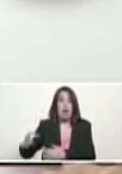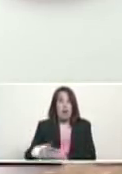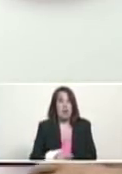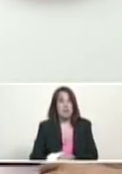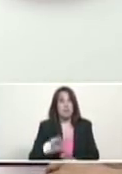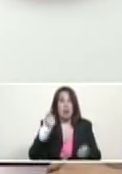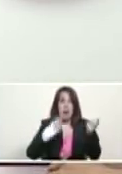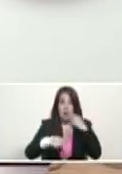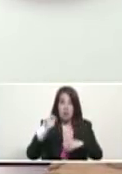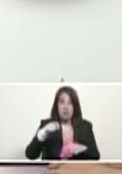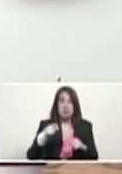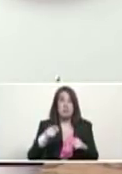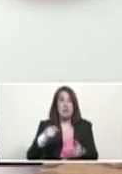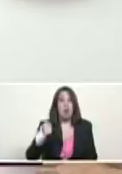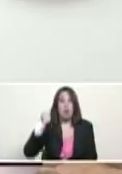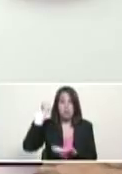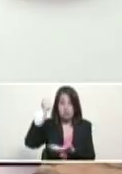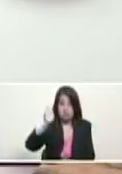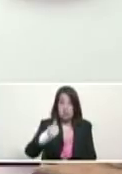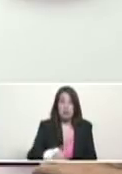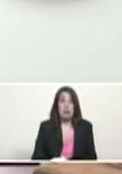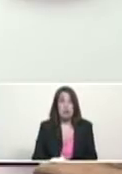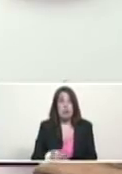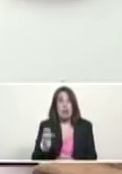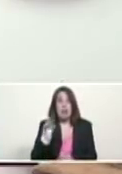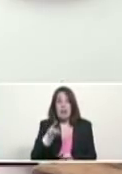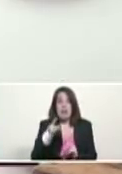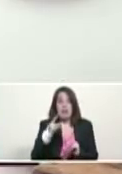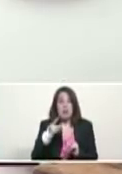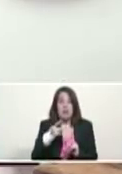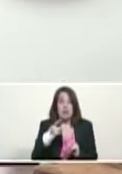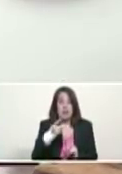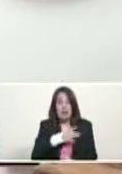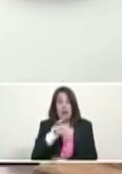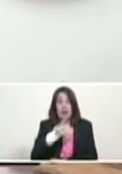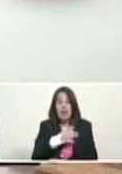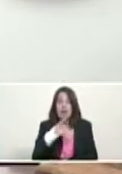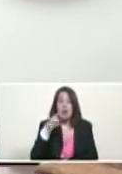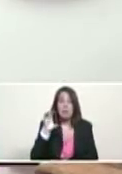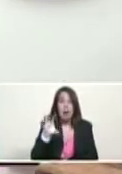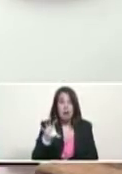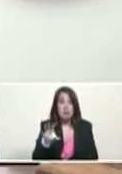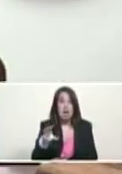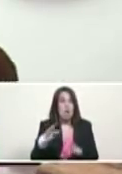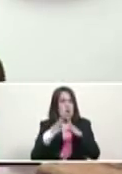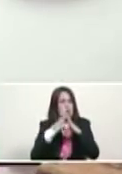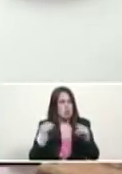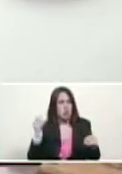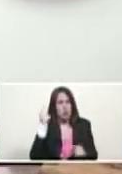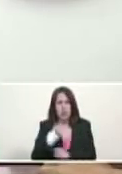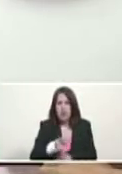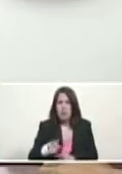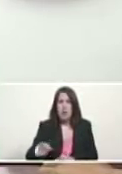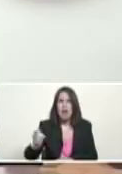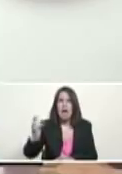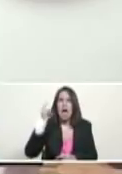venta de estos tanques a través del carnet de la patria. Todo el mundo debe tener su tanque azul.